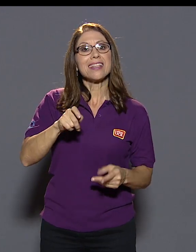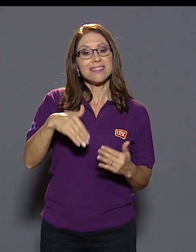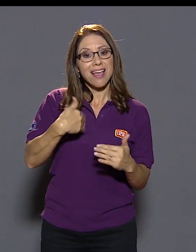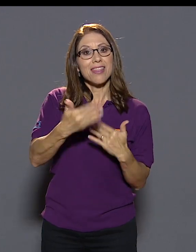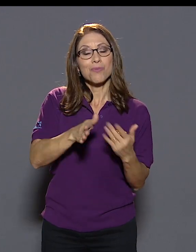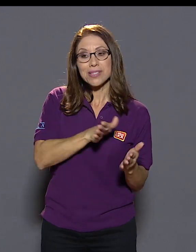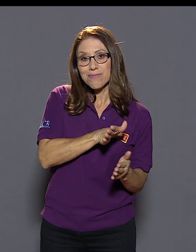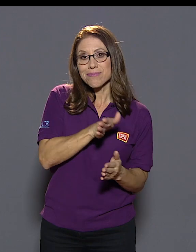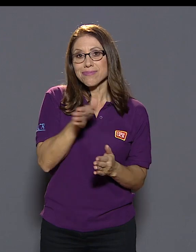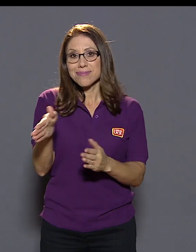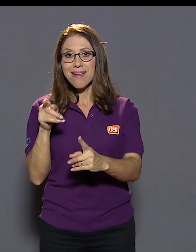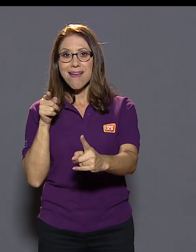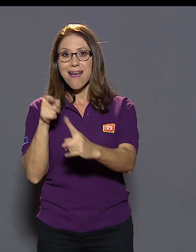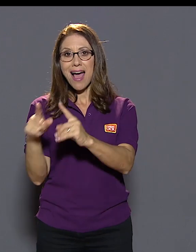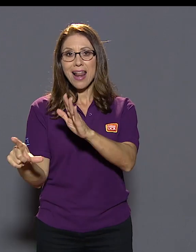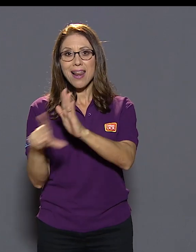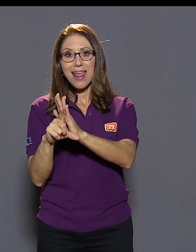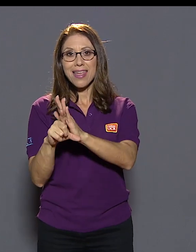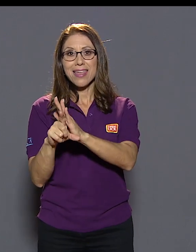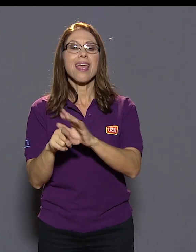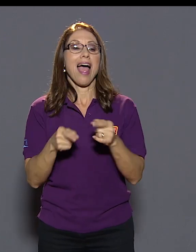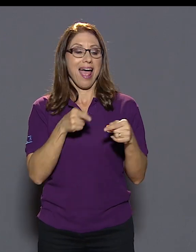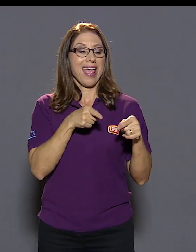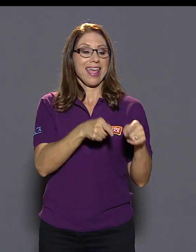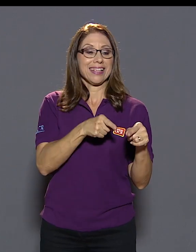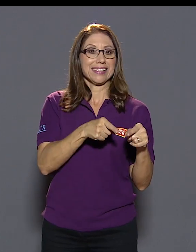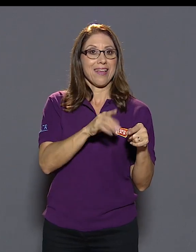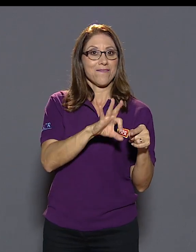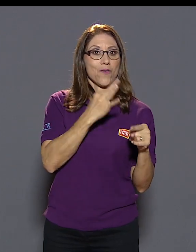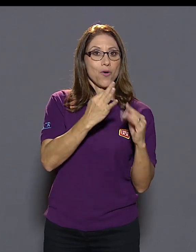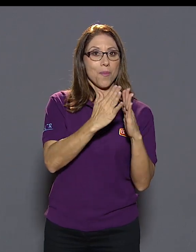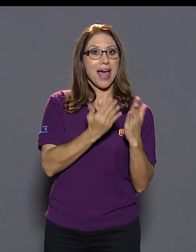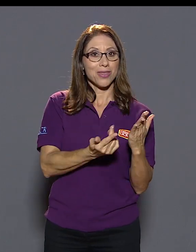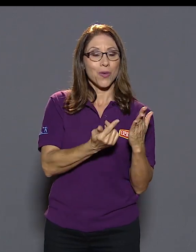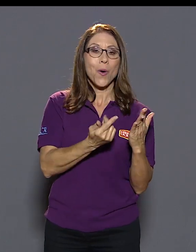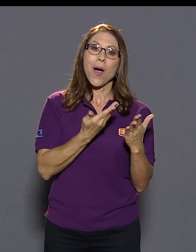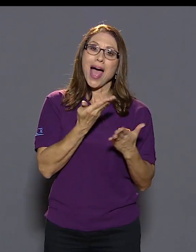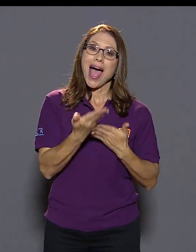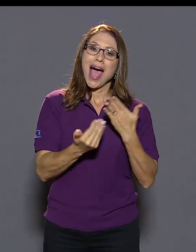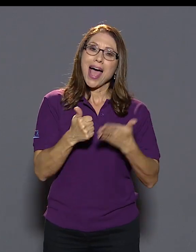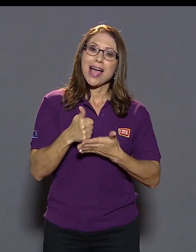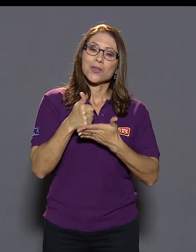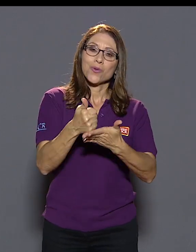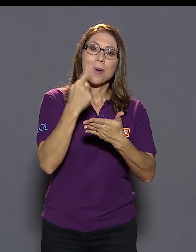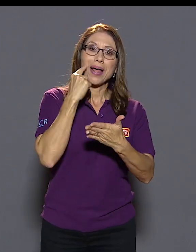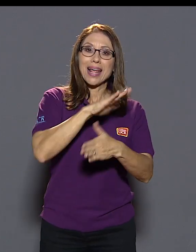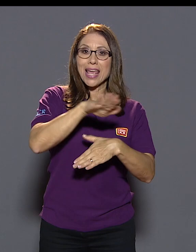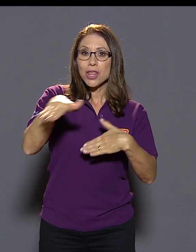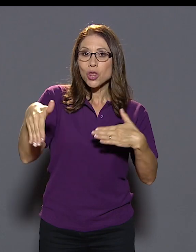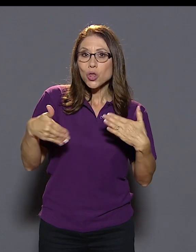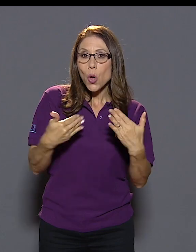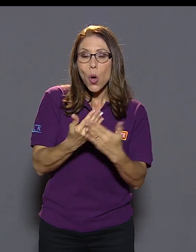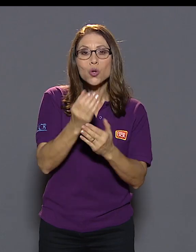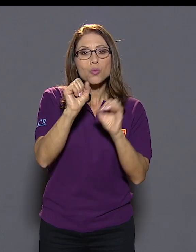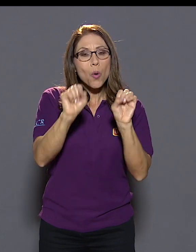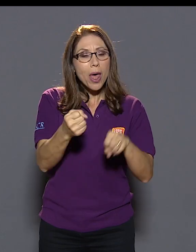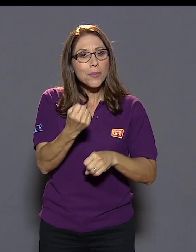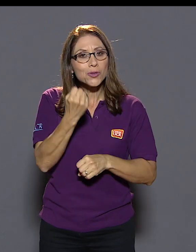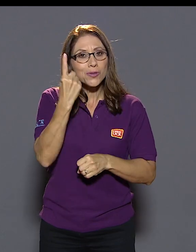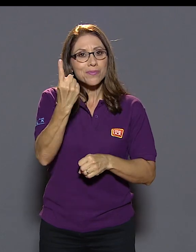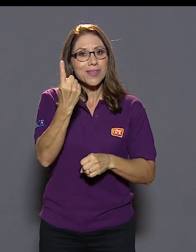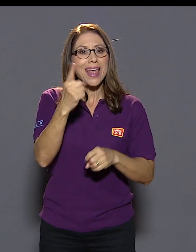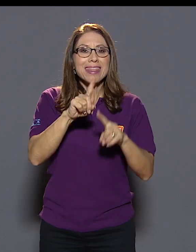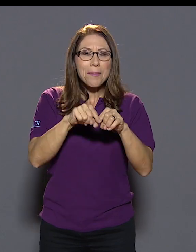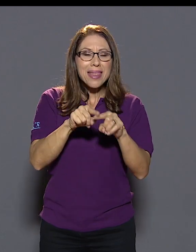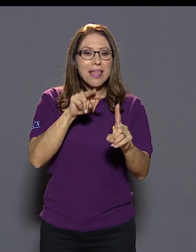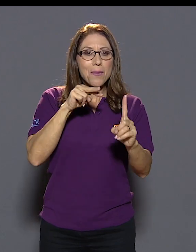ley, esto otra vez es un puente que contribuye a que el documento lo apropiemos todos desde nuestras competencias, desde